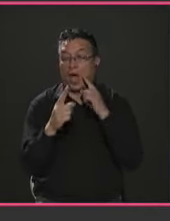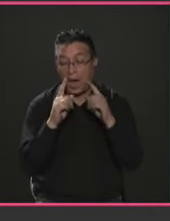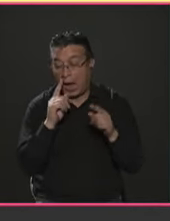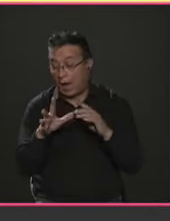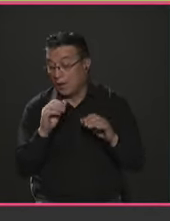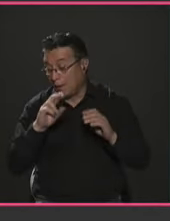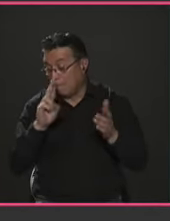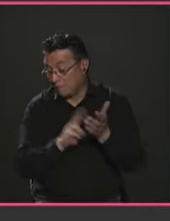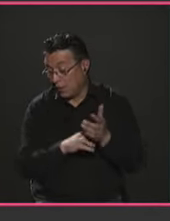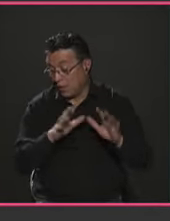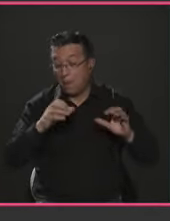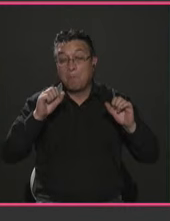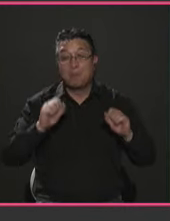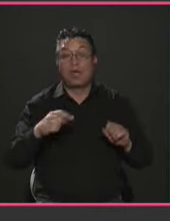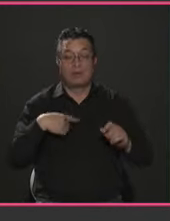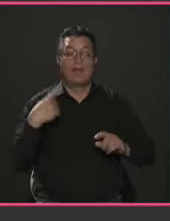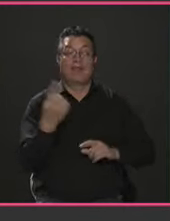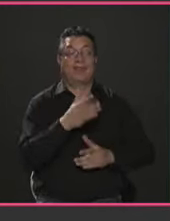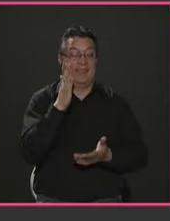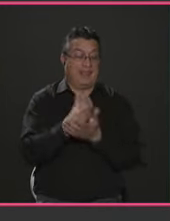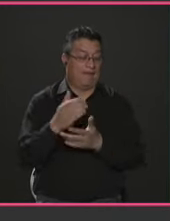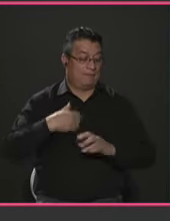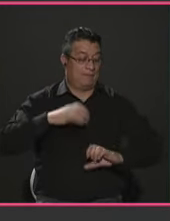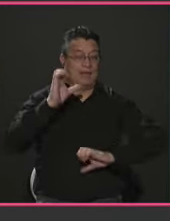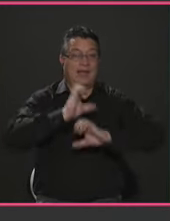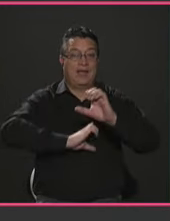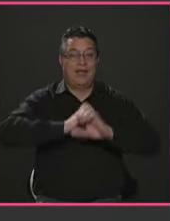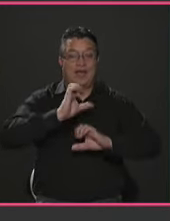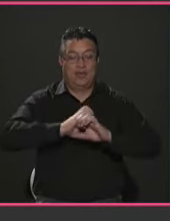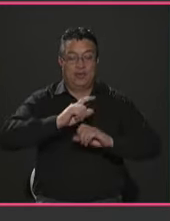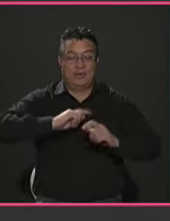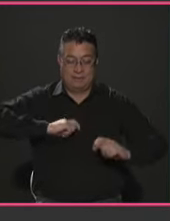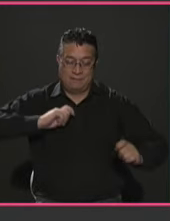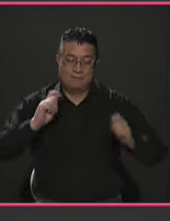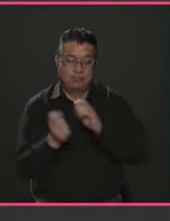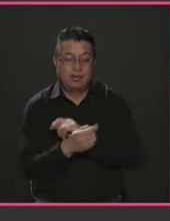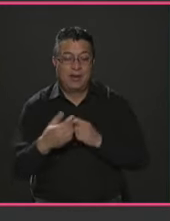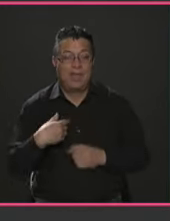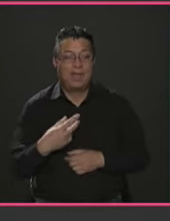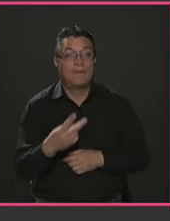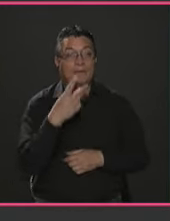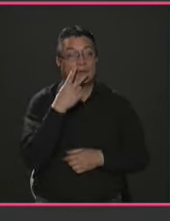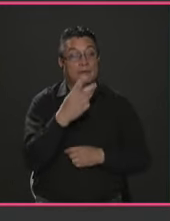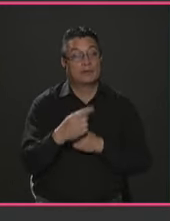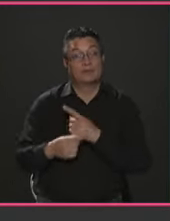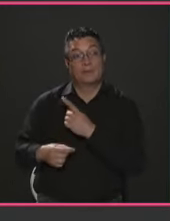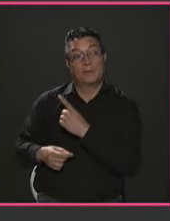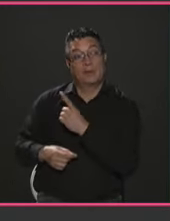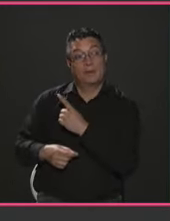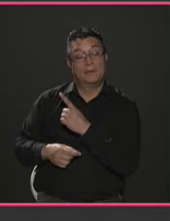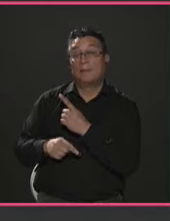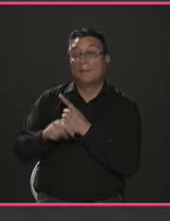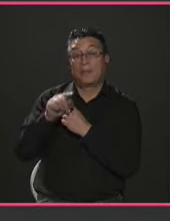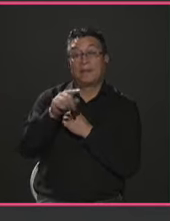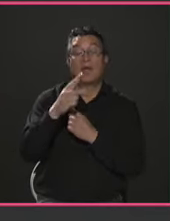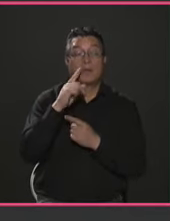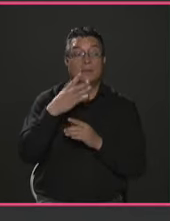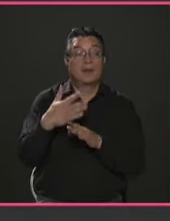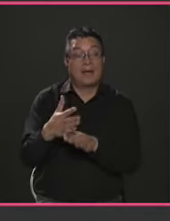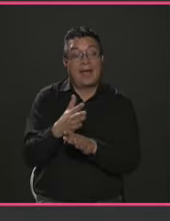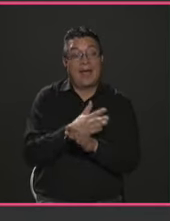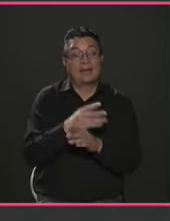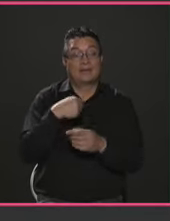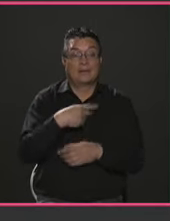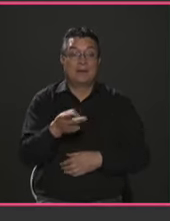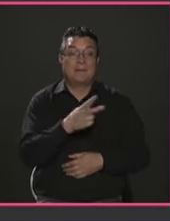que de verdad deberíamos industrializar noos como vemos aquí en coningsby antes de que se volviera